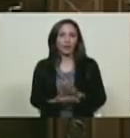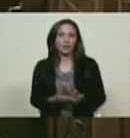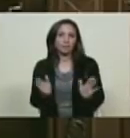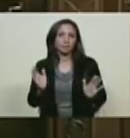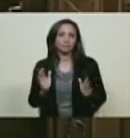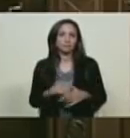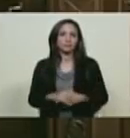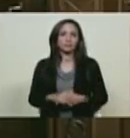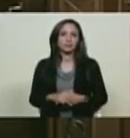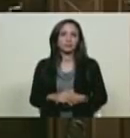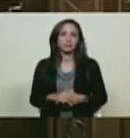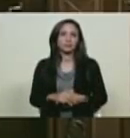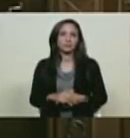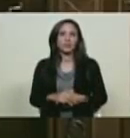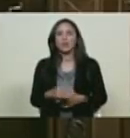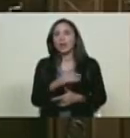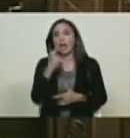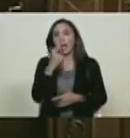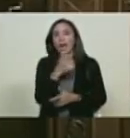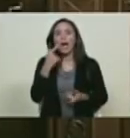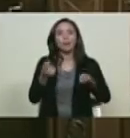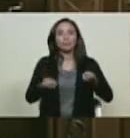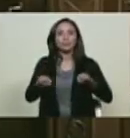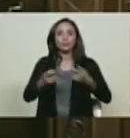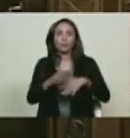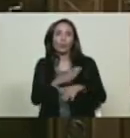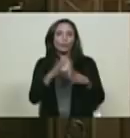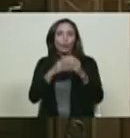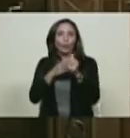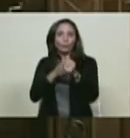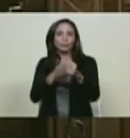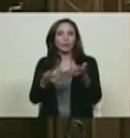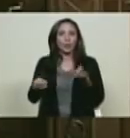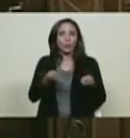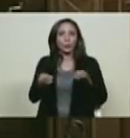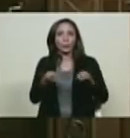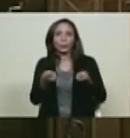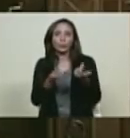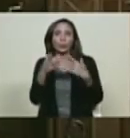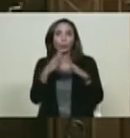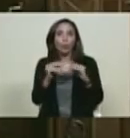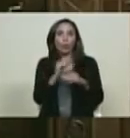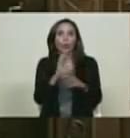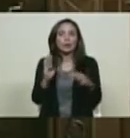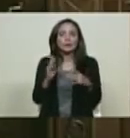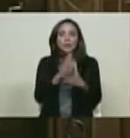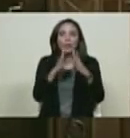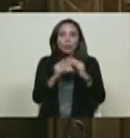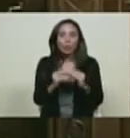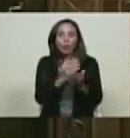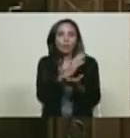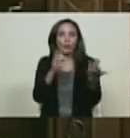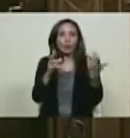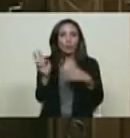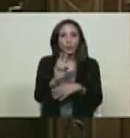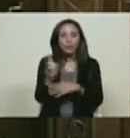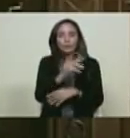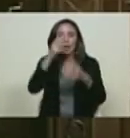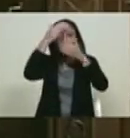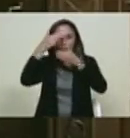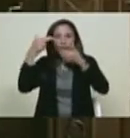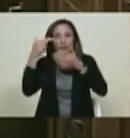que dirigía el proceso de cuidado y extracción de Venezuela de este